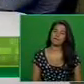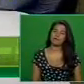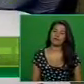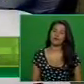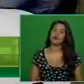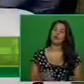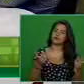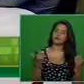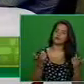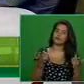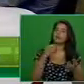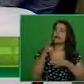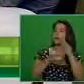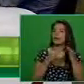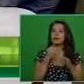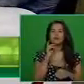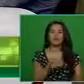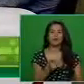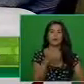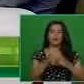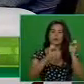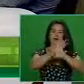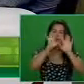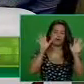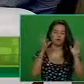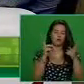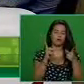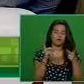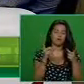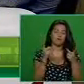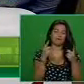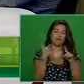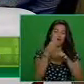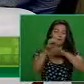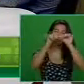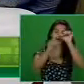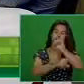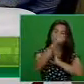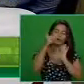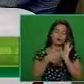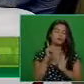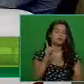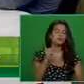igual para hablar de esto tenemos que hablar en un sentido macro, ¿no? Nosotros hoy